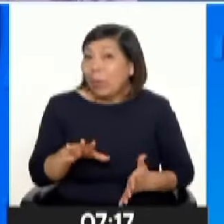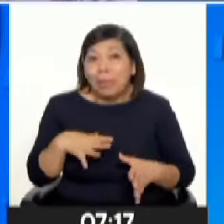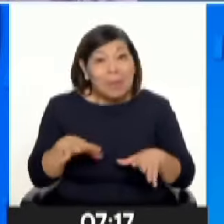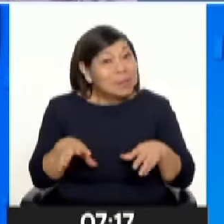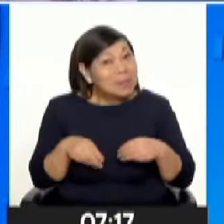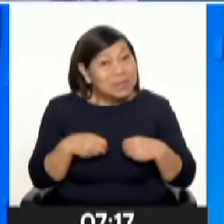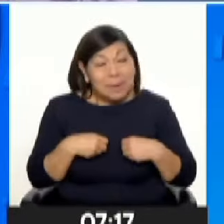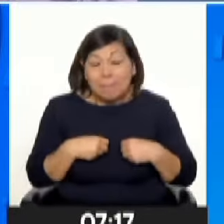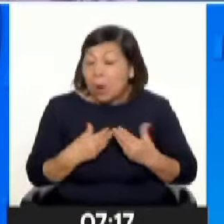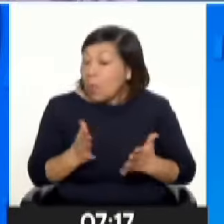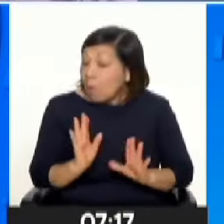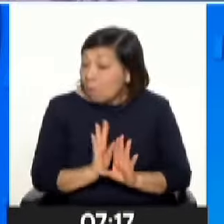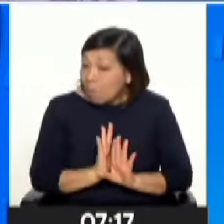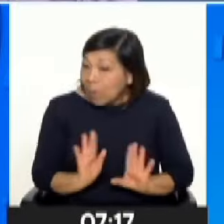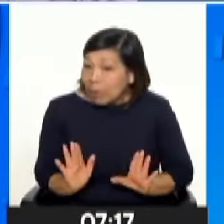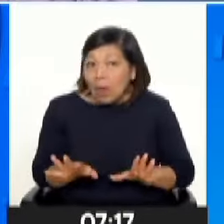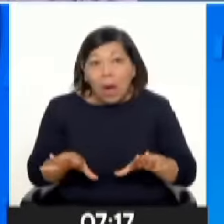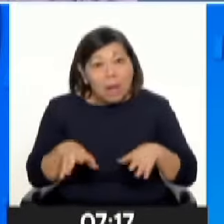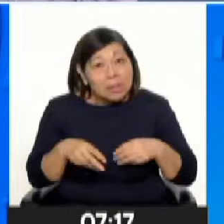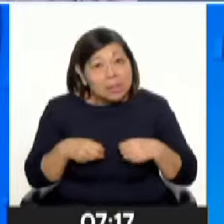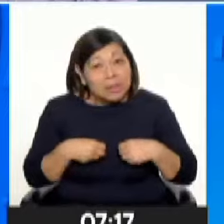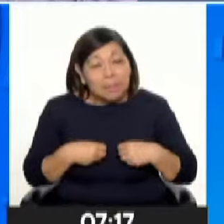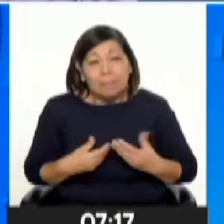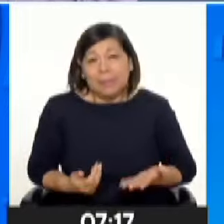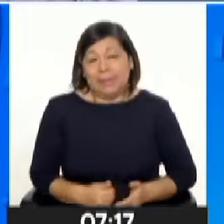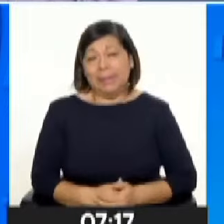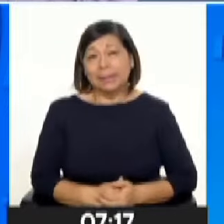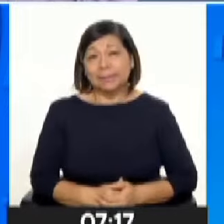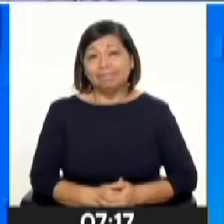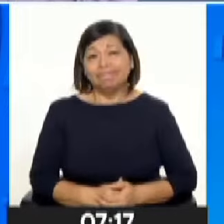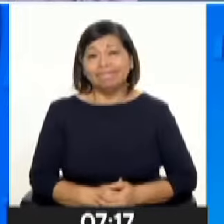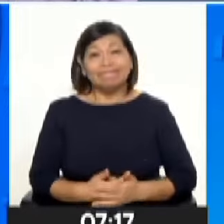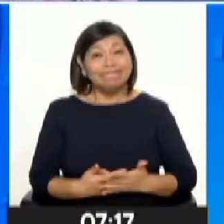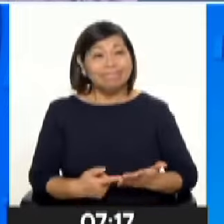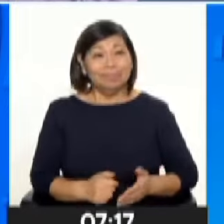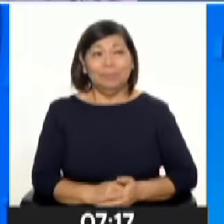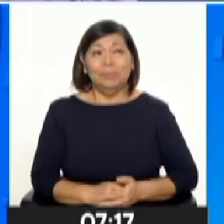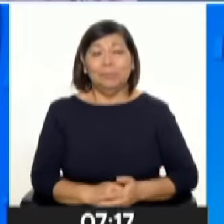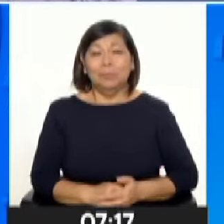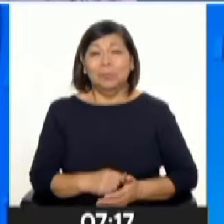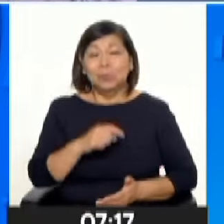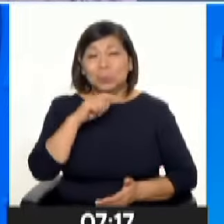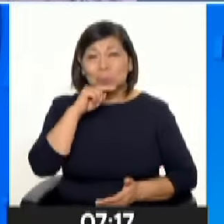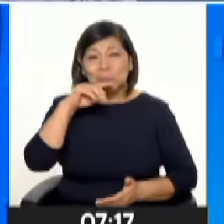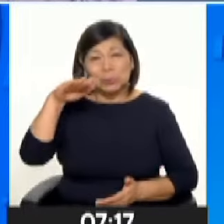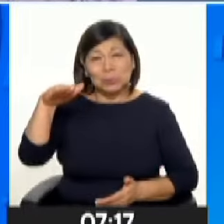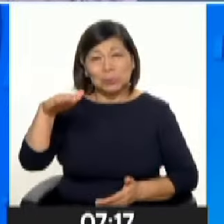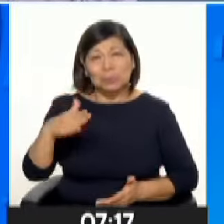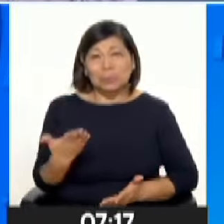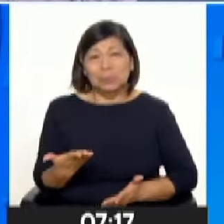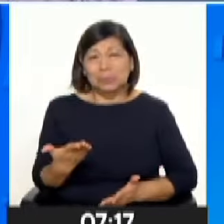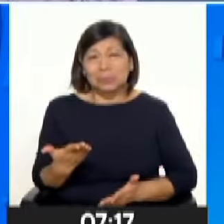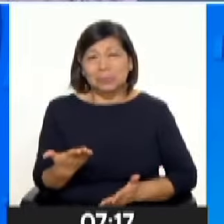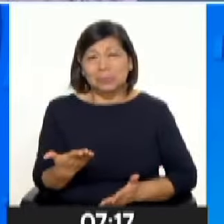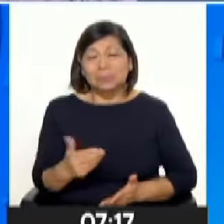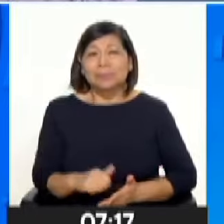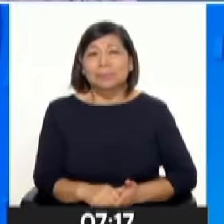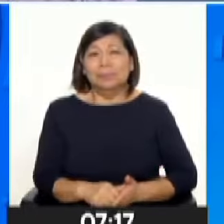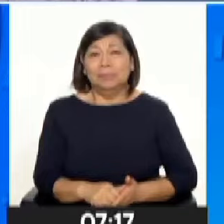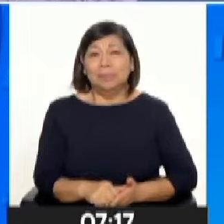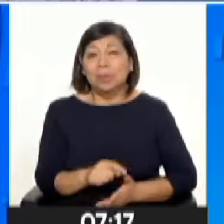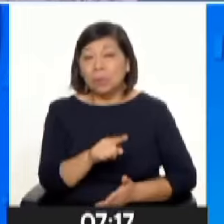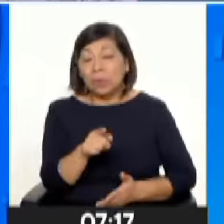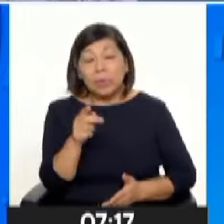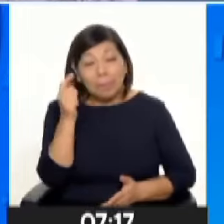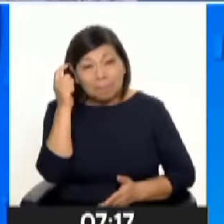inconcebible, inconcebible. Y el caso de esta niña nos debe llamar profundamente la